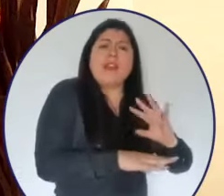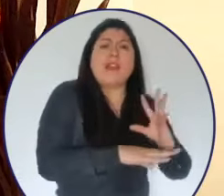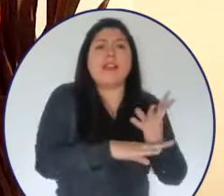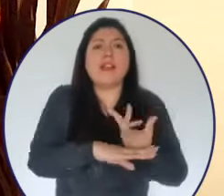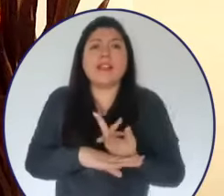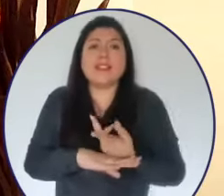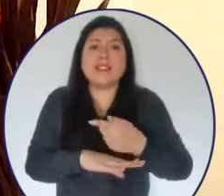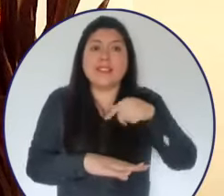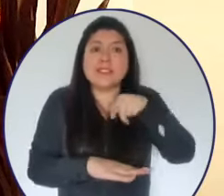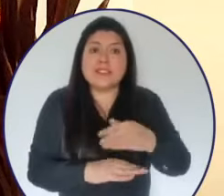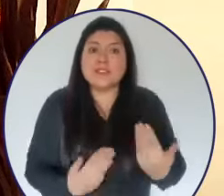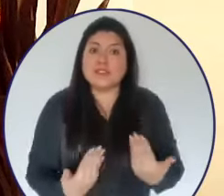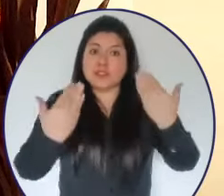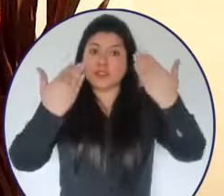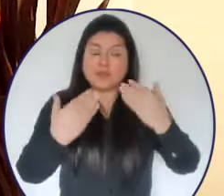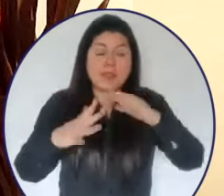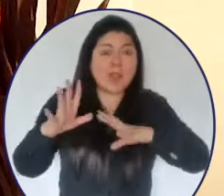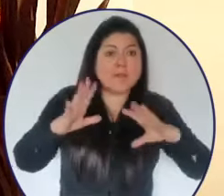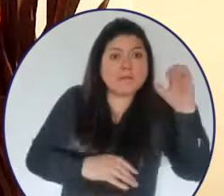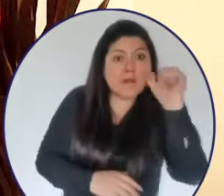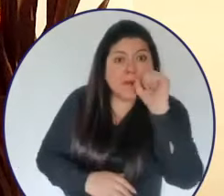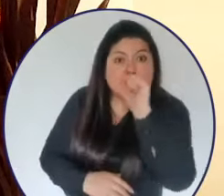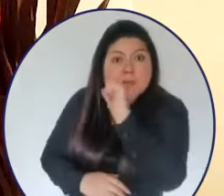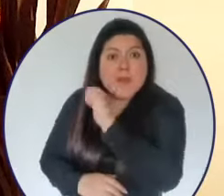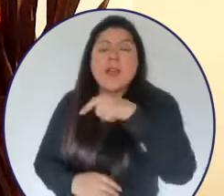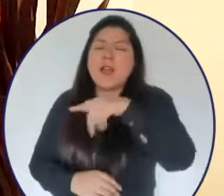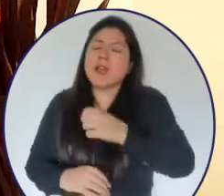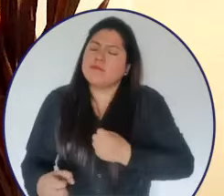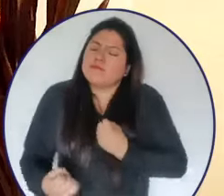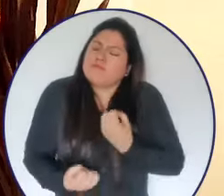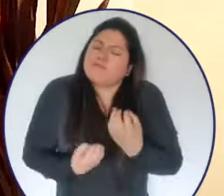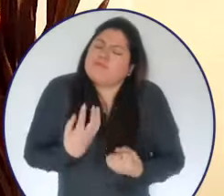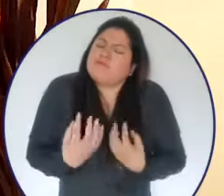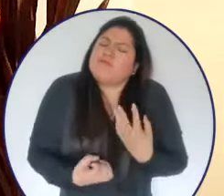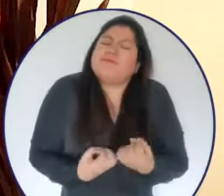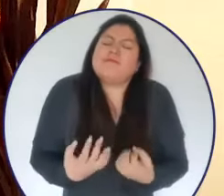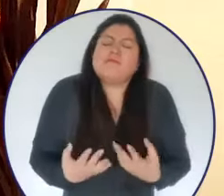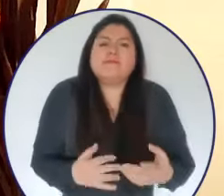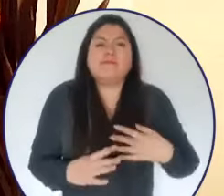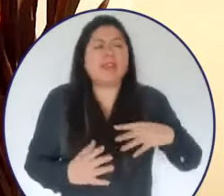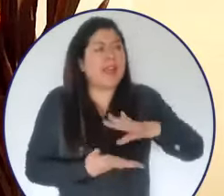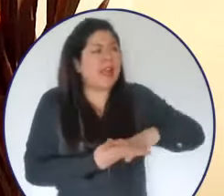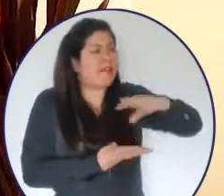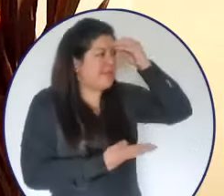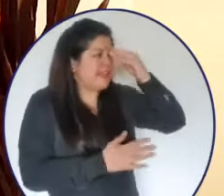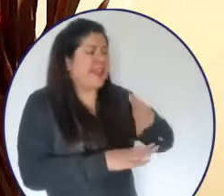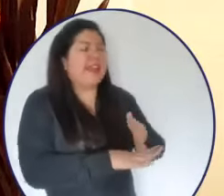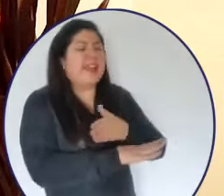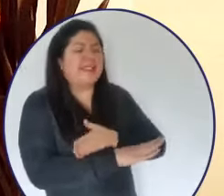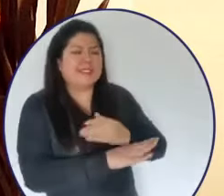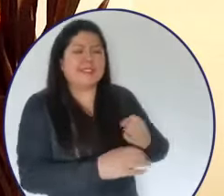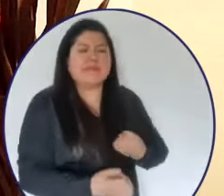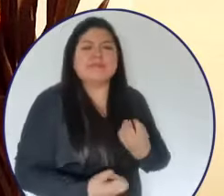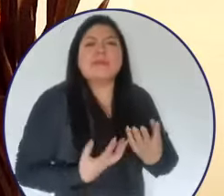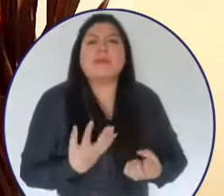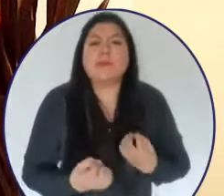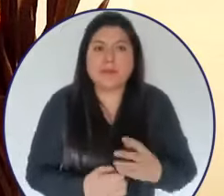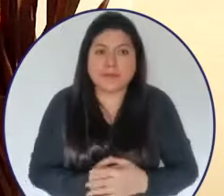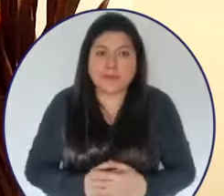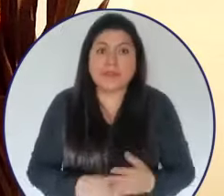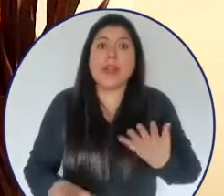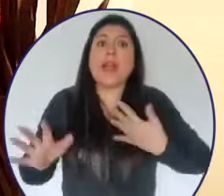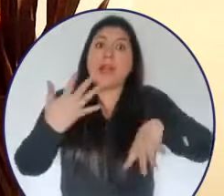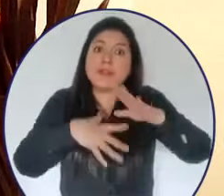la danza, la cultura, las expresiones artísticas como esas diferentes formas de identificar